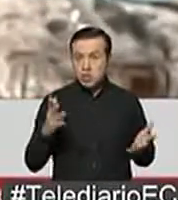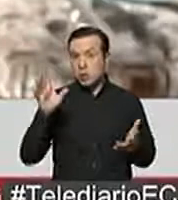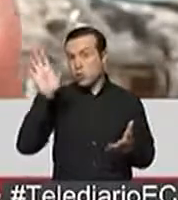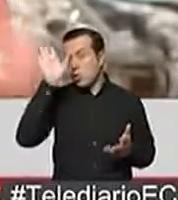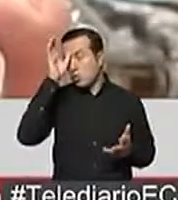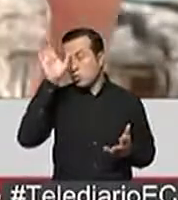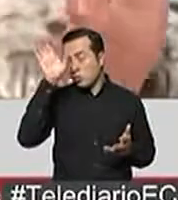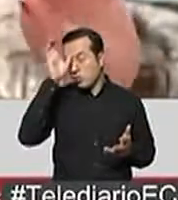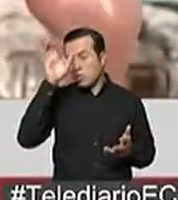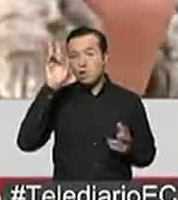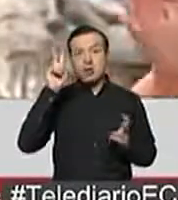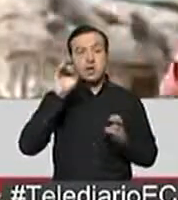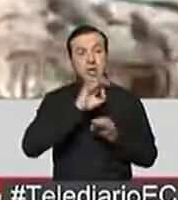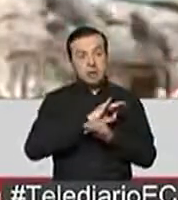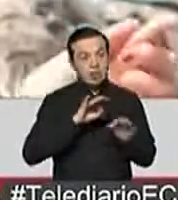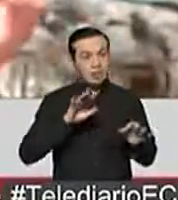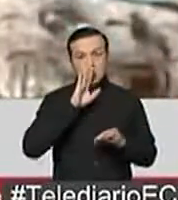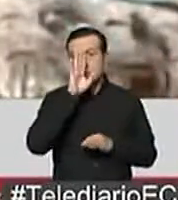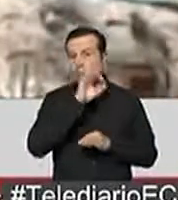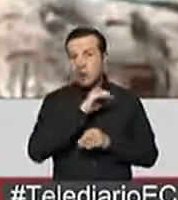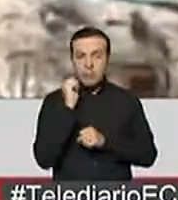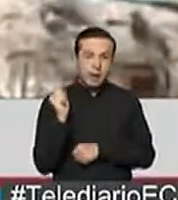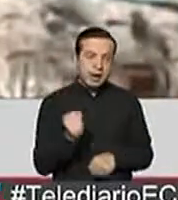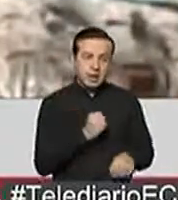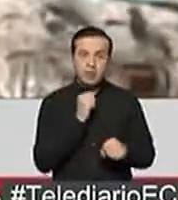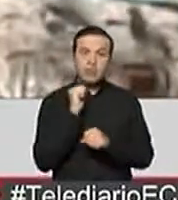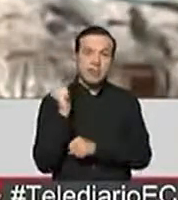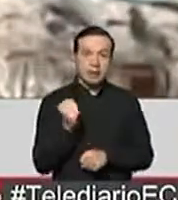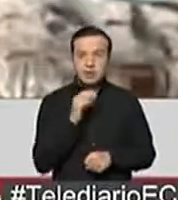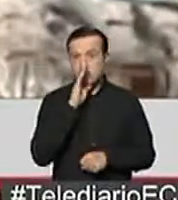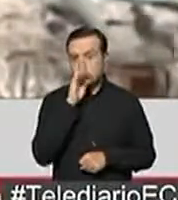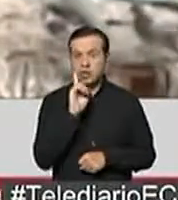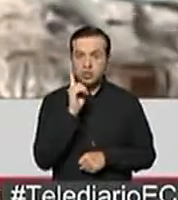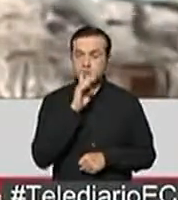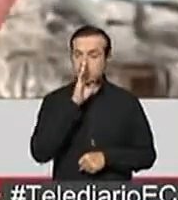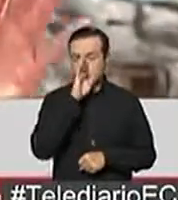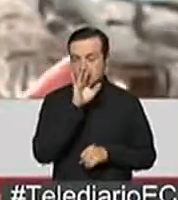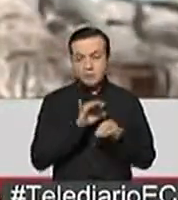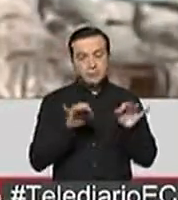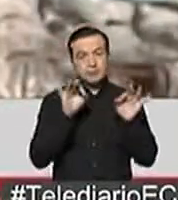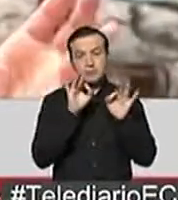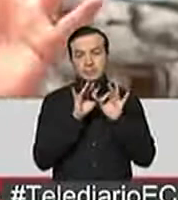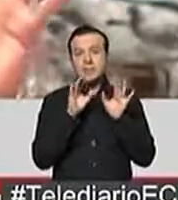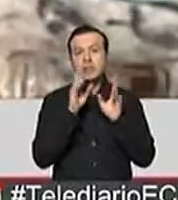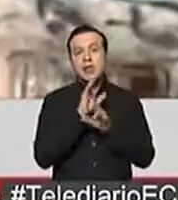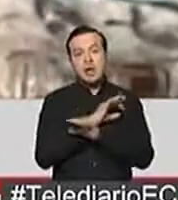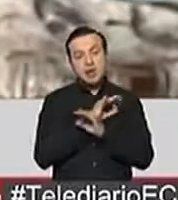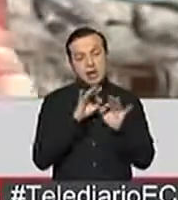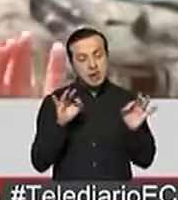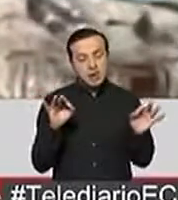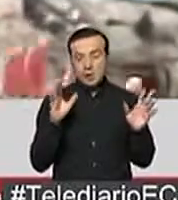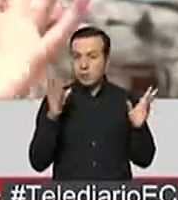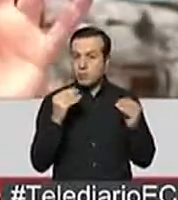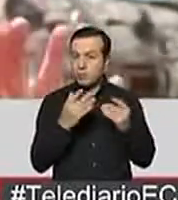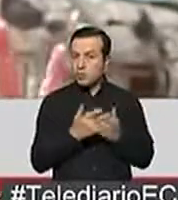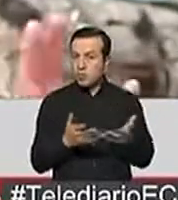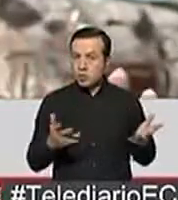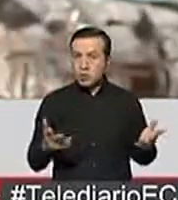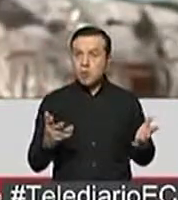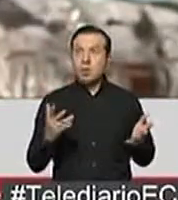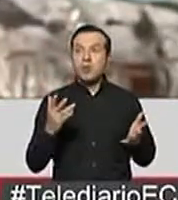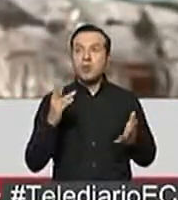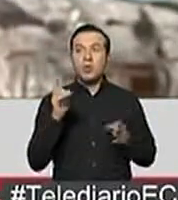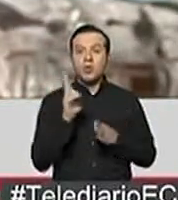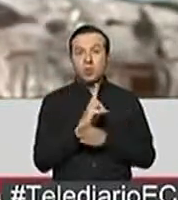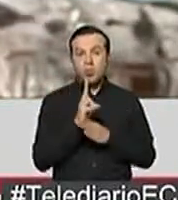cultura no de limpiar cada vez que hay un feriado, sino más bien mitigar y reducir el uso de